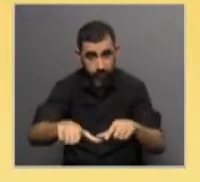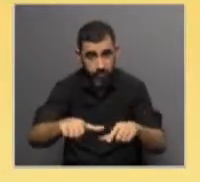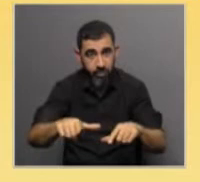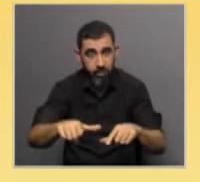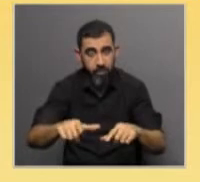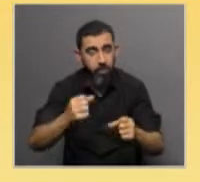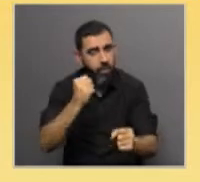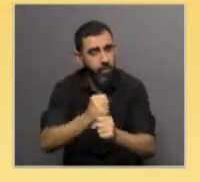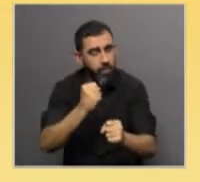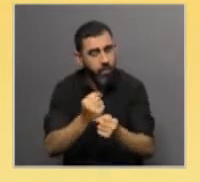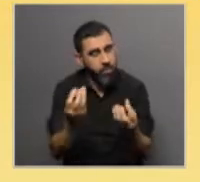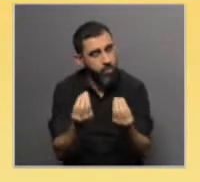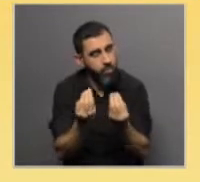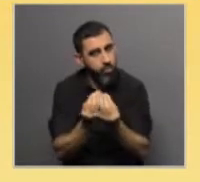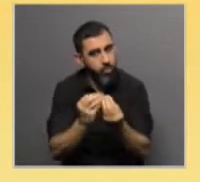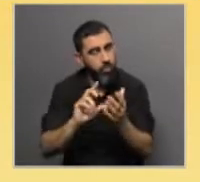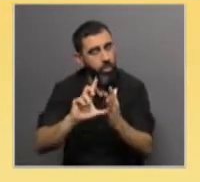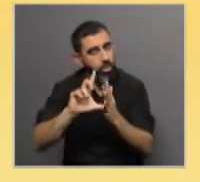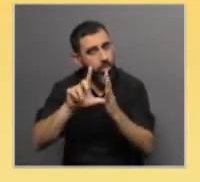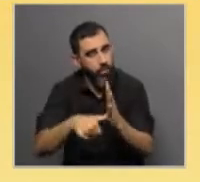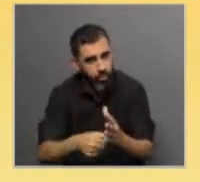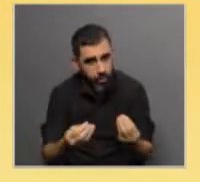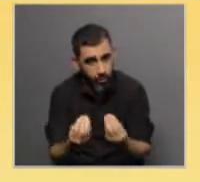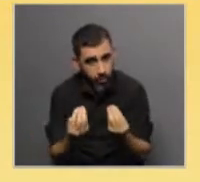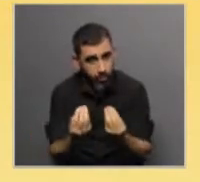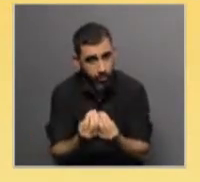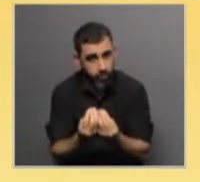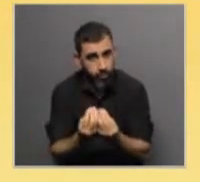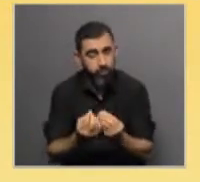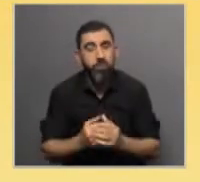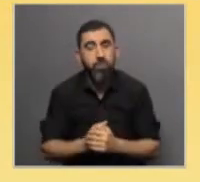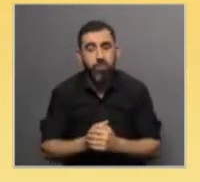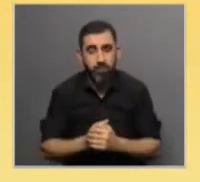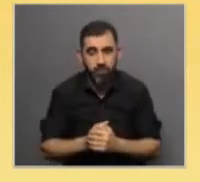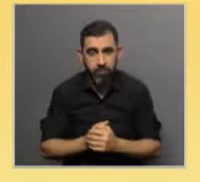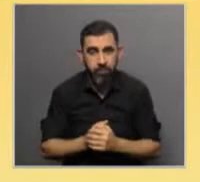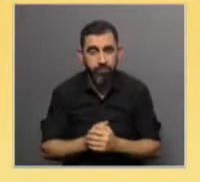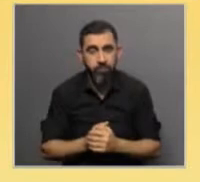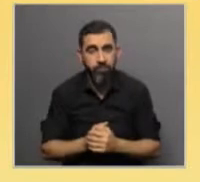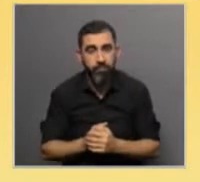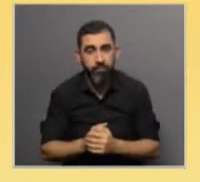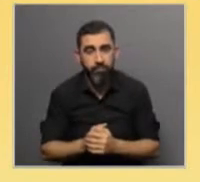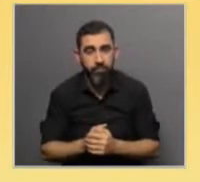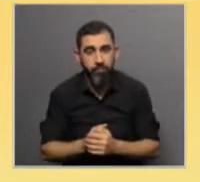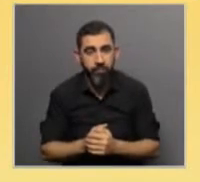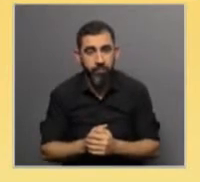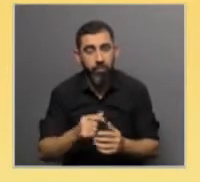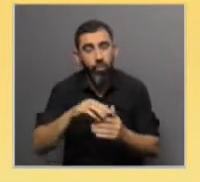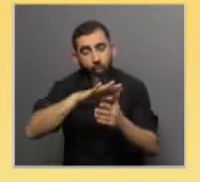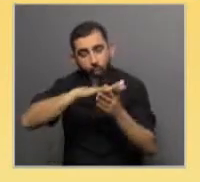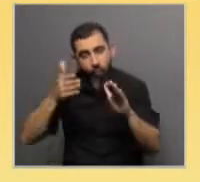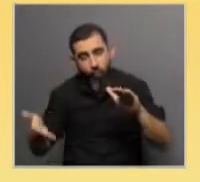muy trabajosa. El nivel fosilífero, ¿no? El sedimento que contienen los fósiles es el fondo del